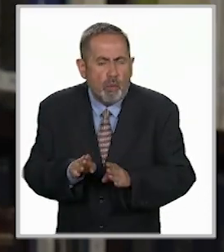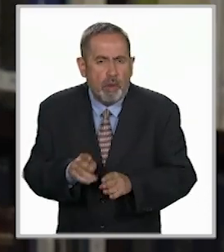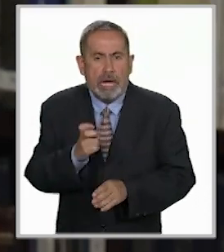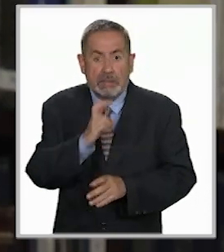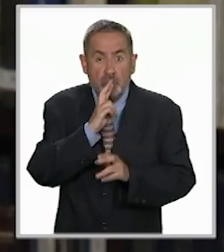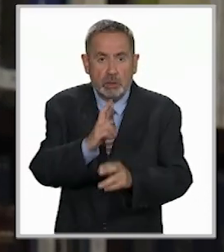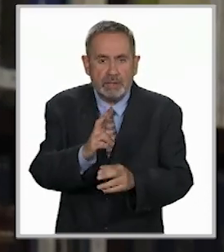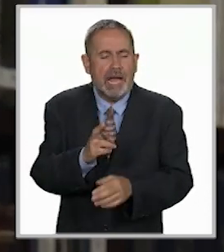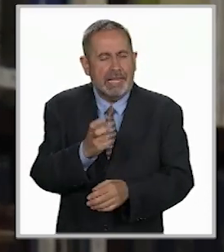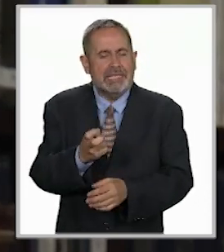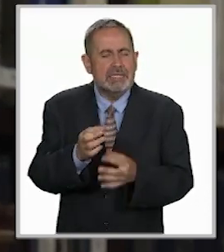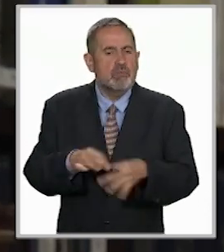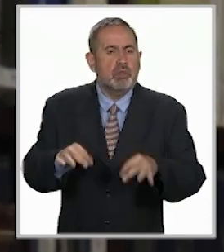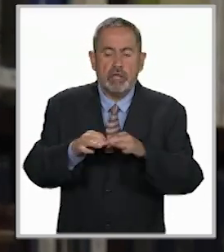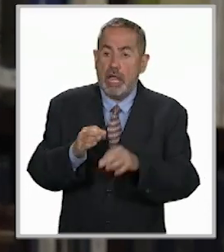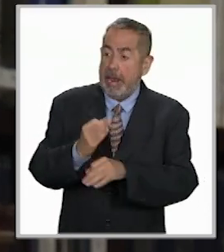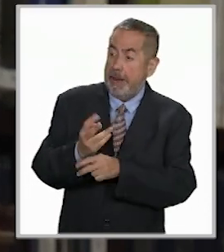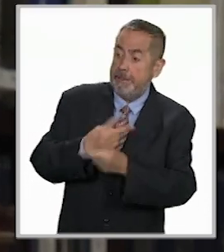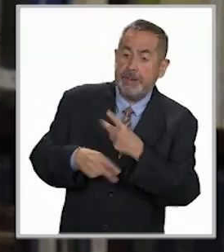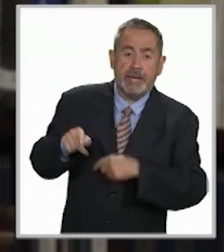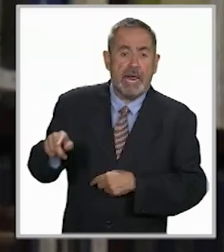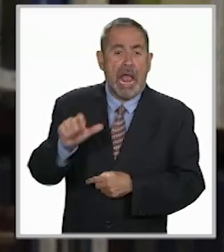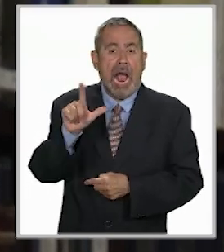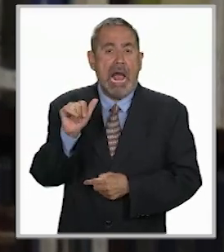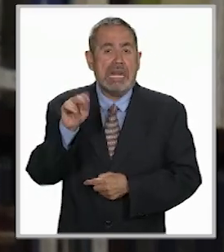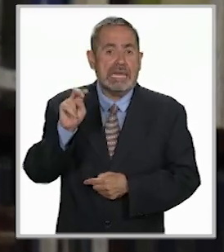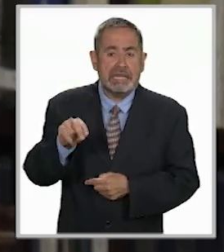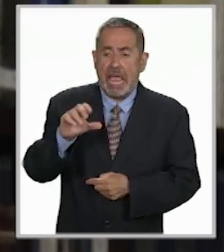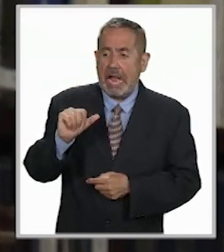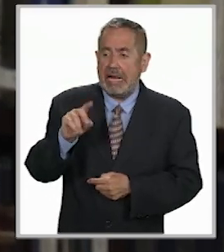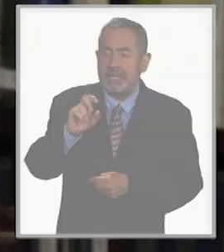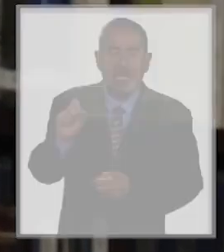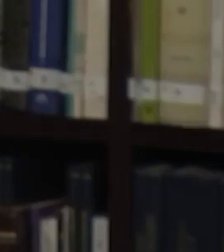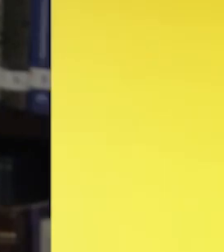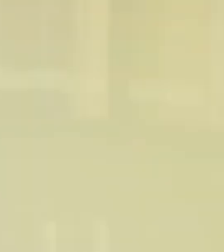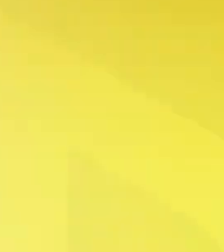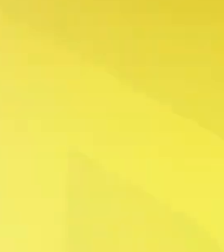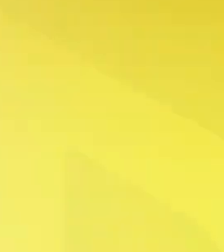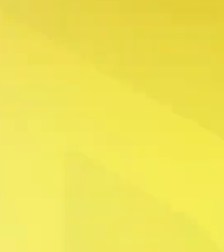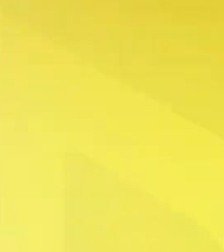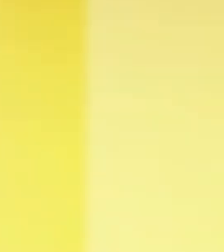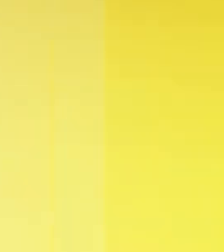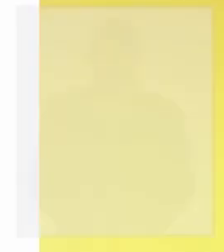Para responder a estas y otras interrogantes, hoy nos acompaña Aline Cárdenas Olorio.